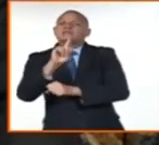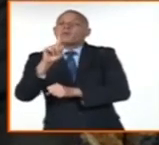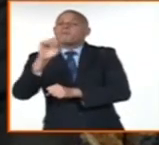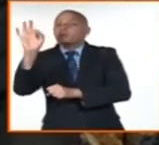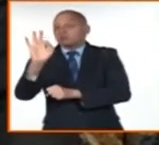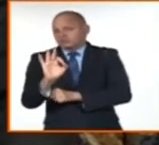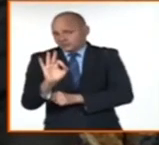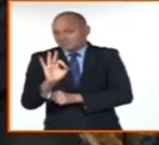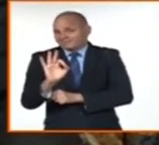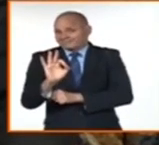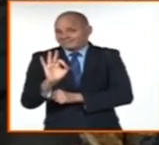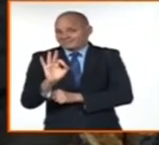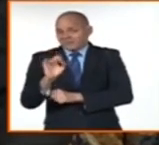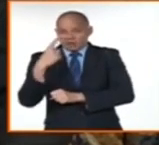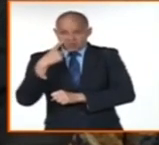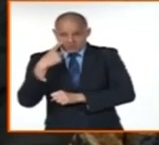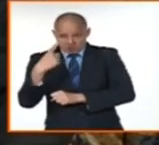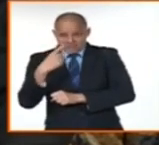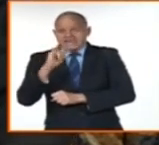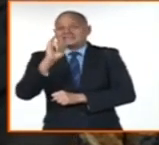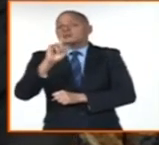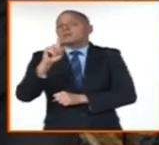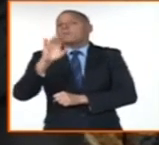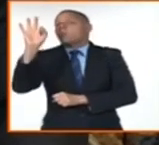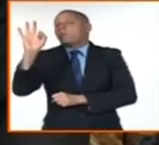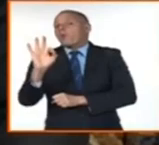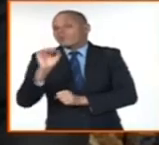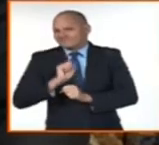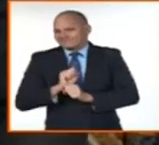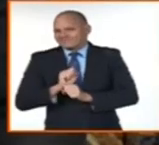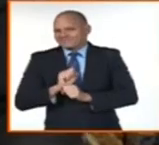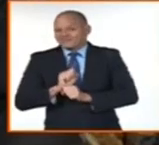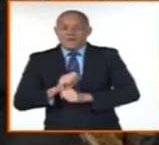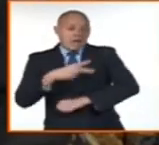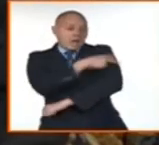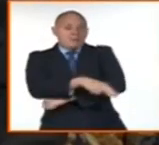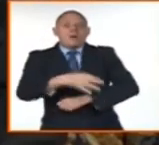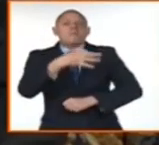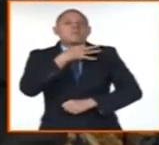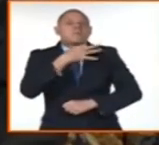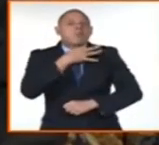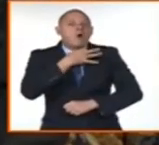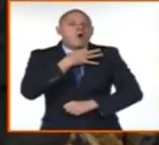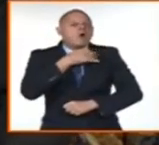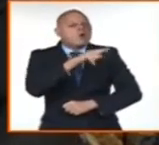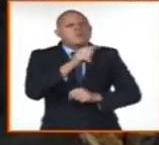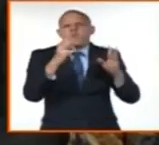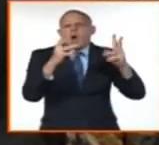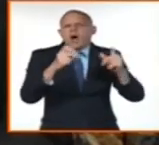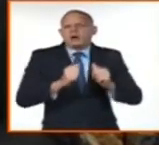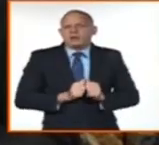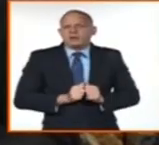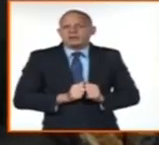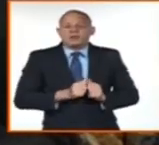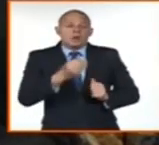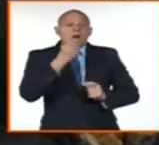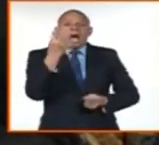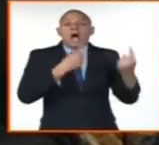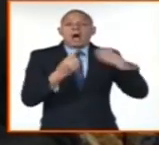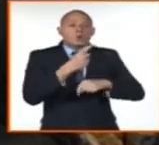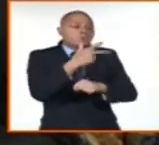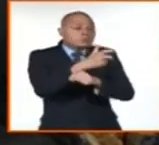20 países que no han vacunado todavía, han vacunado menos del 10% de la población y todavía no saben cuándo van a tener una vacuna.